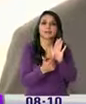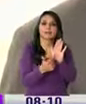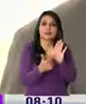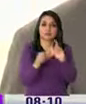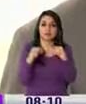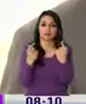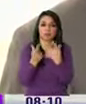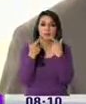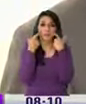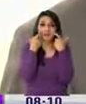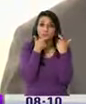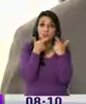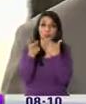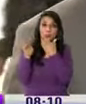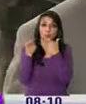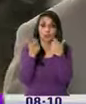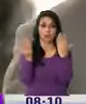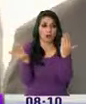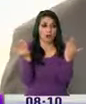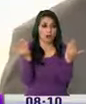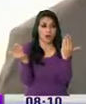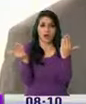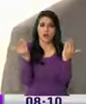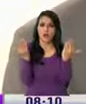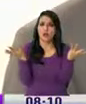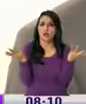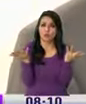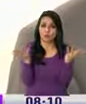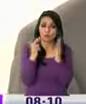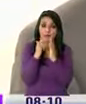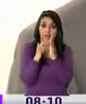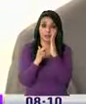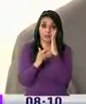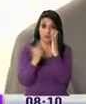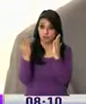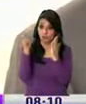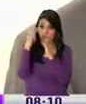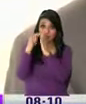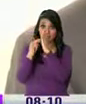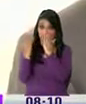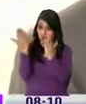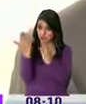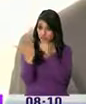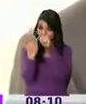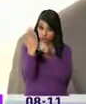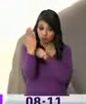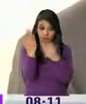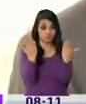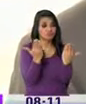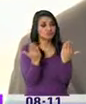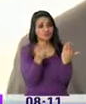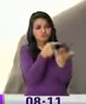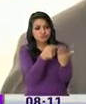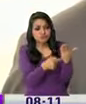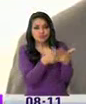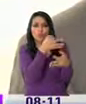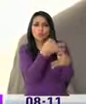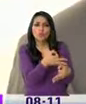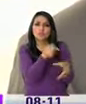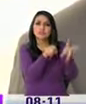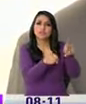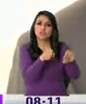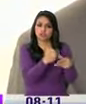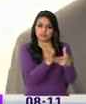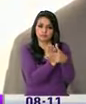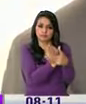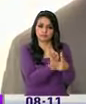veeduría contrastar con los requisitos que ha presentado la Agencia Metropolitana de Tránsito para